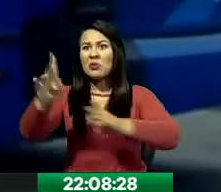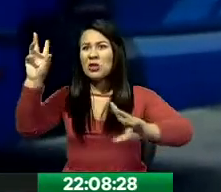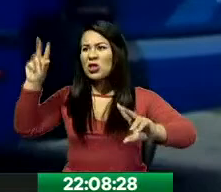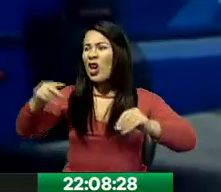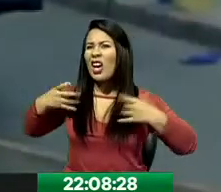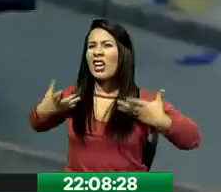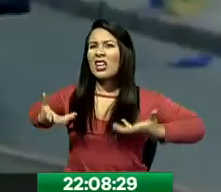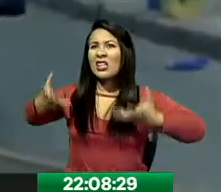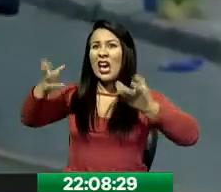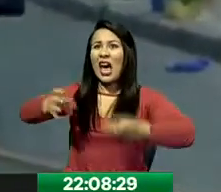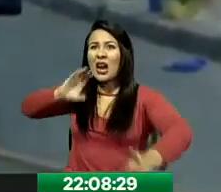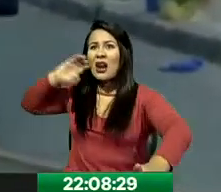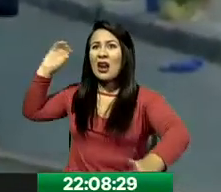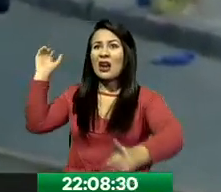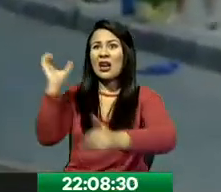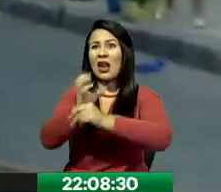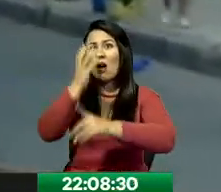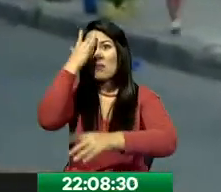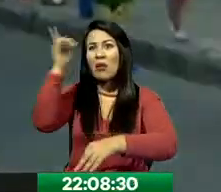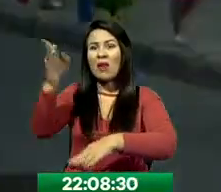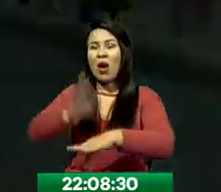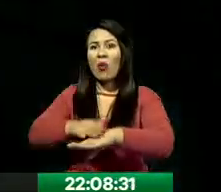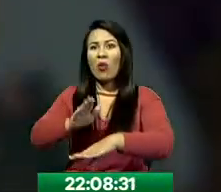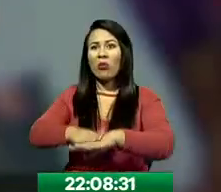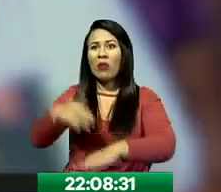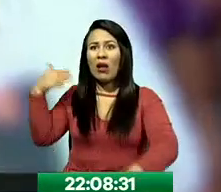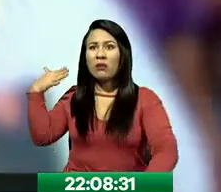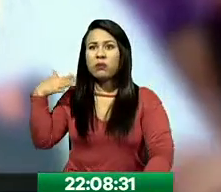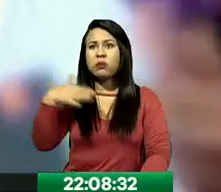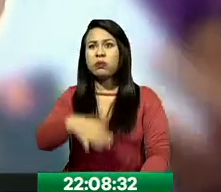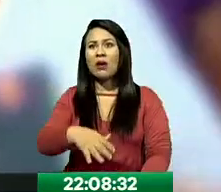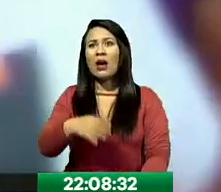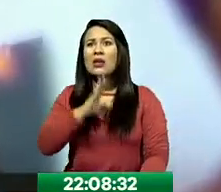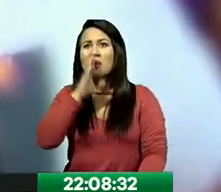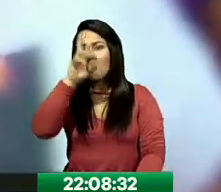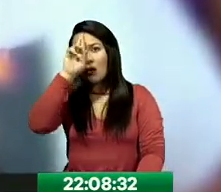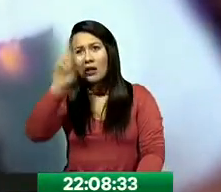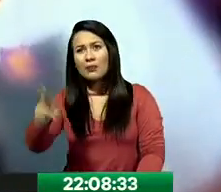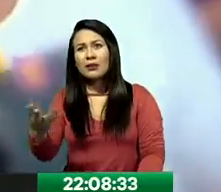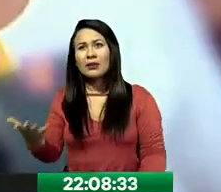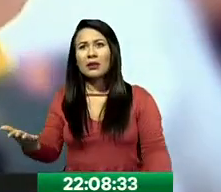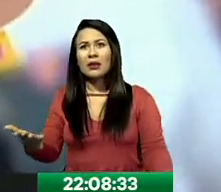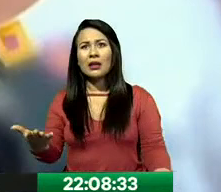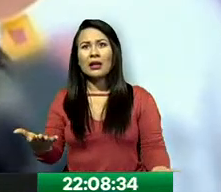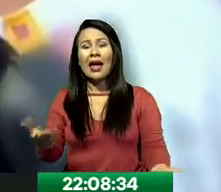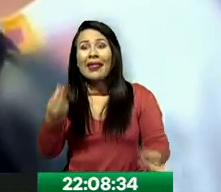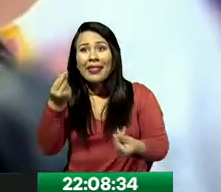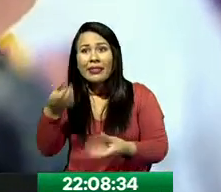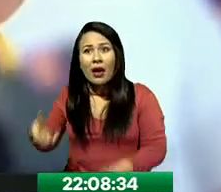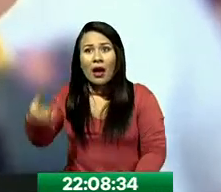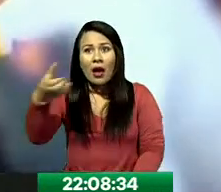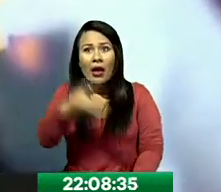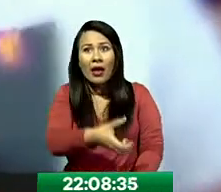como reacción de protesta por el fallecimiento del infante. Se sabe que lo económico no va a devolverle la vida, pero